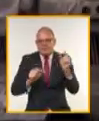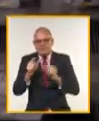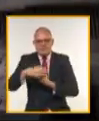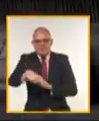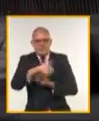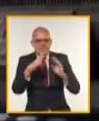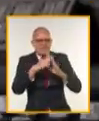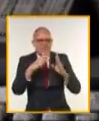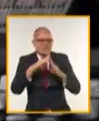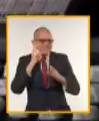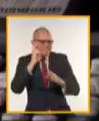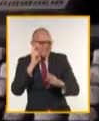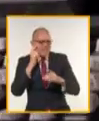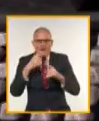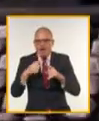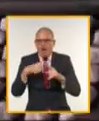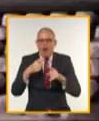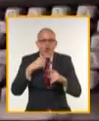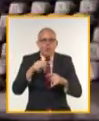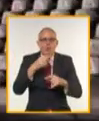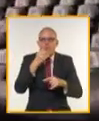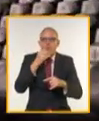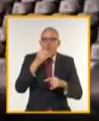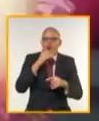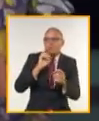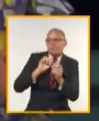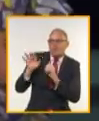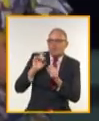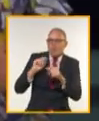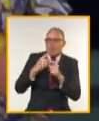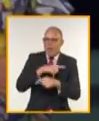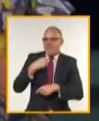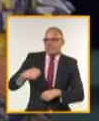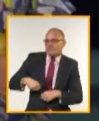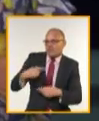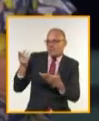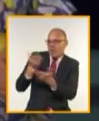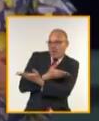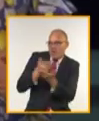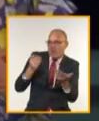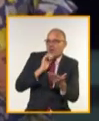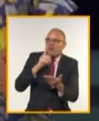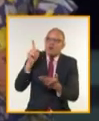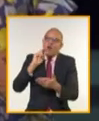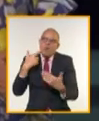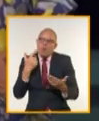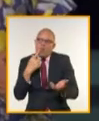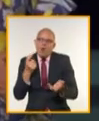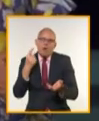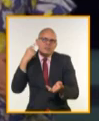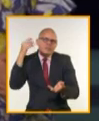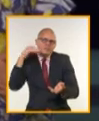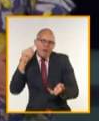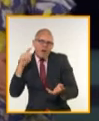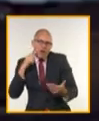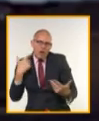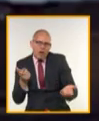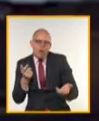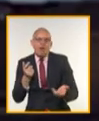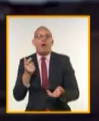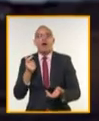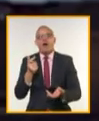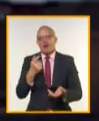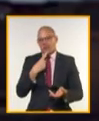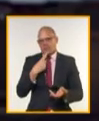sus descendientes con China. Era el modo de ellos mantenerse actualizados de lo que estaba pasando en su nación.